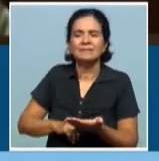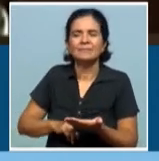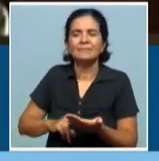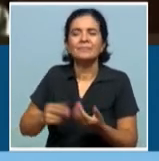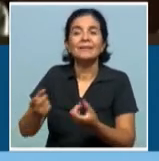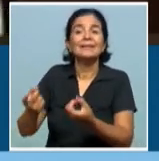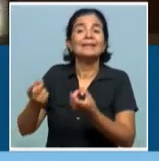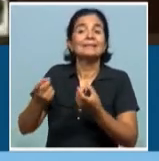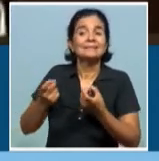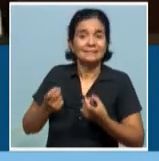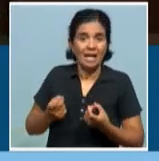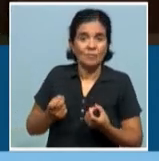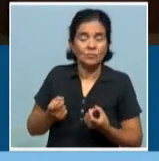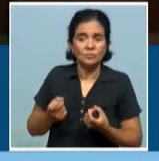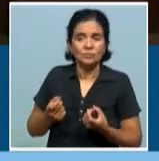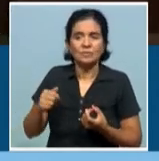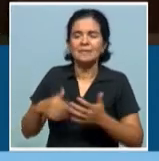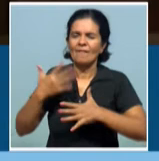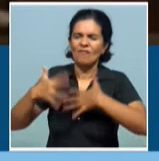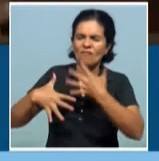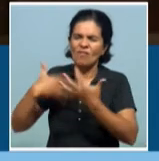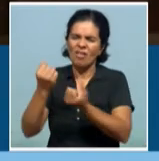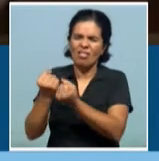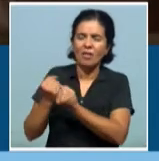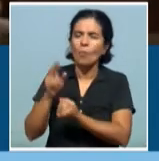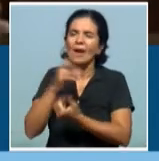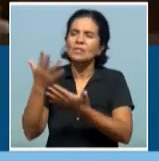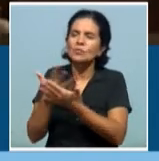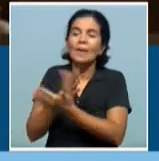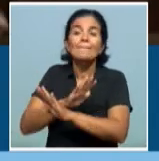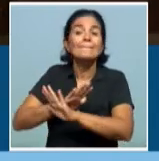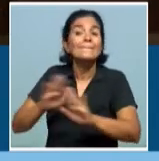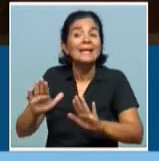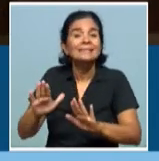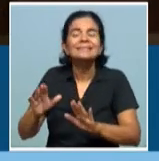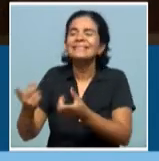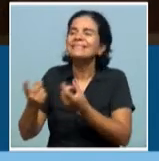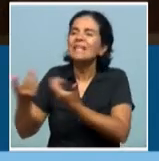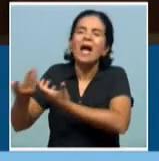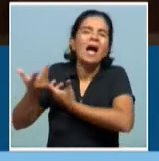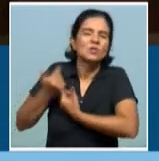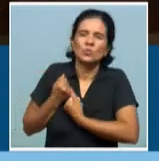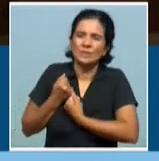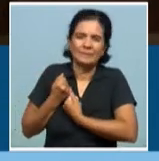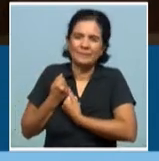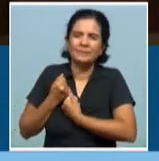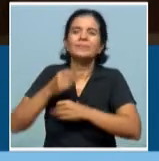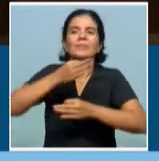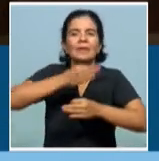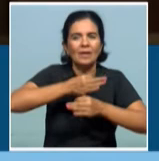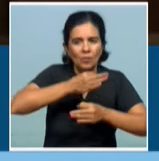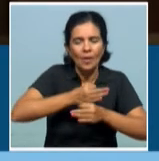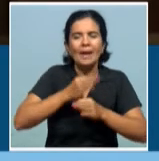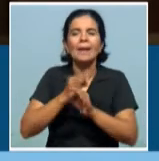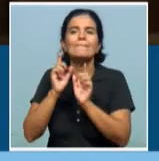Necesitamos que en el tema de la violencia de género, ni una menos, nos ayuden la escuela,